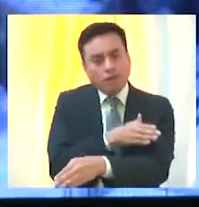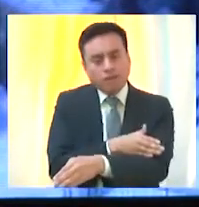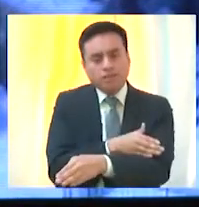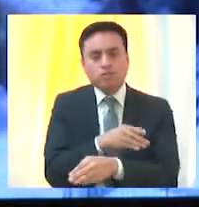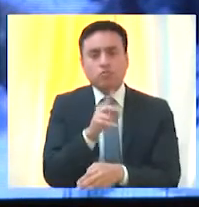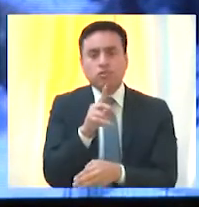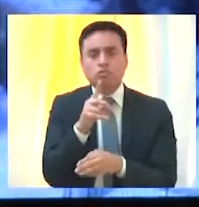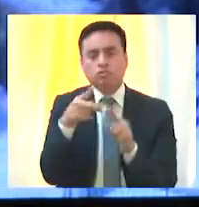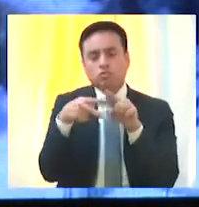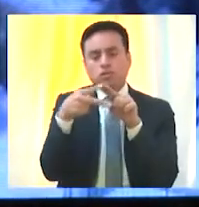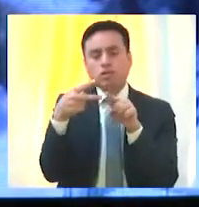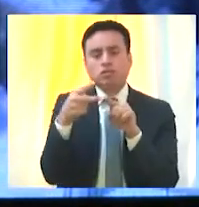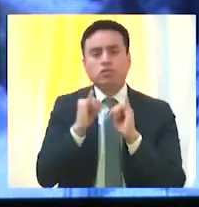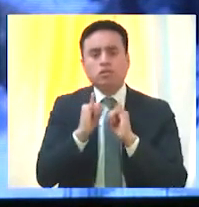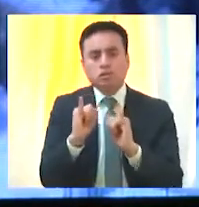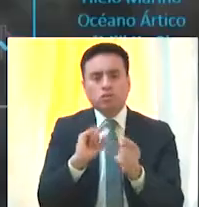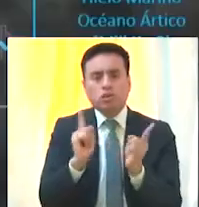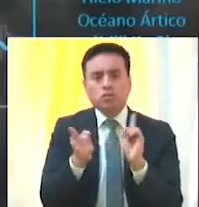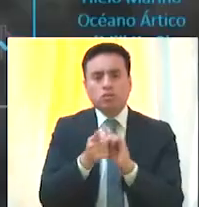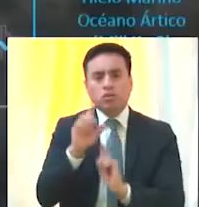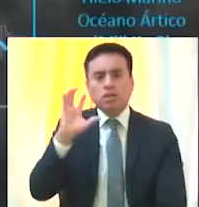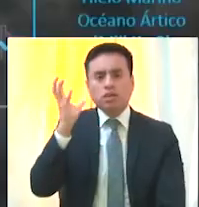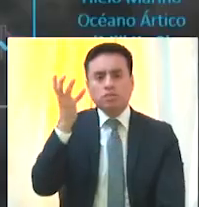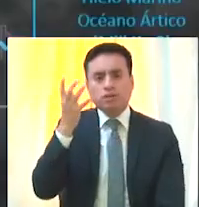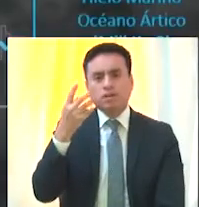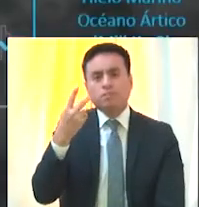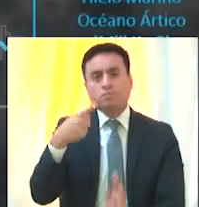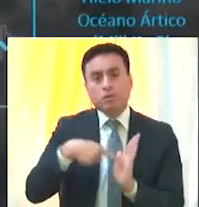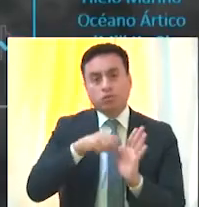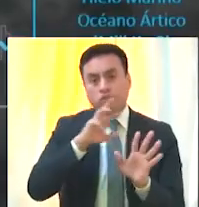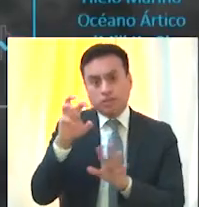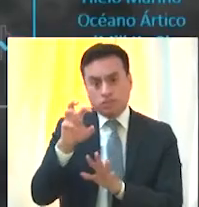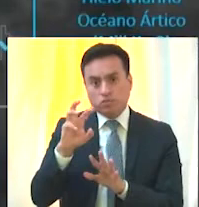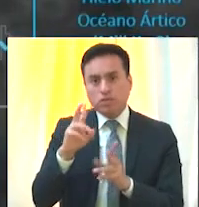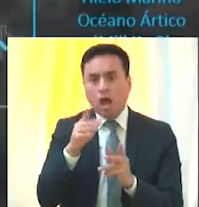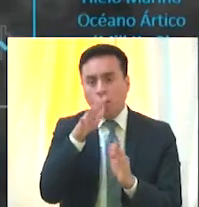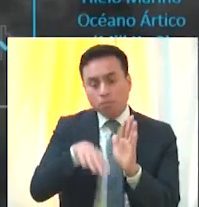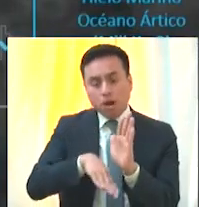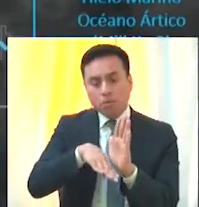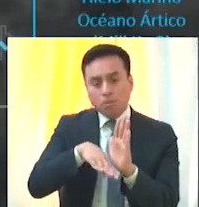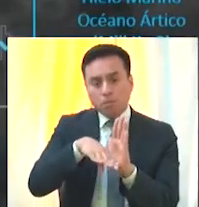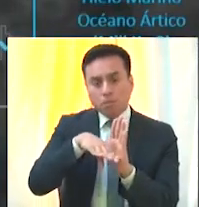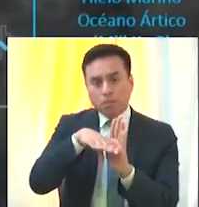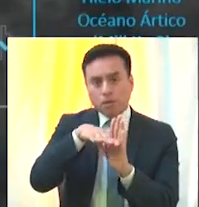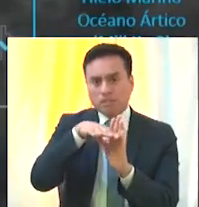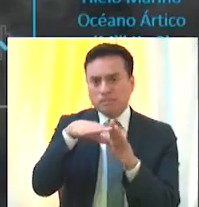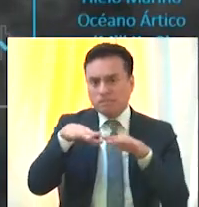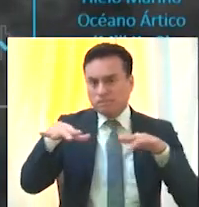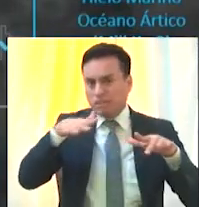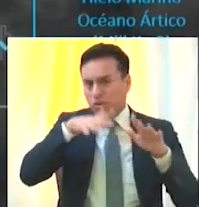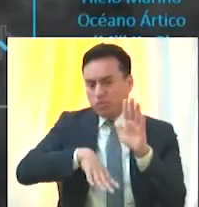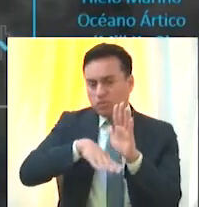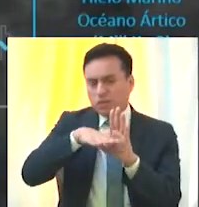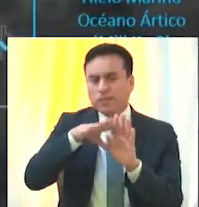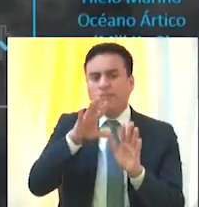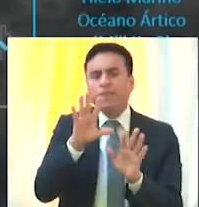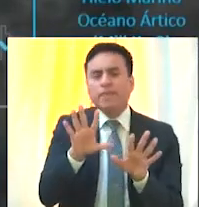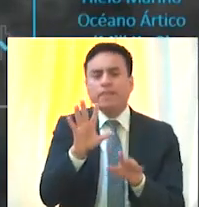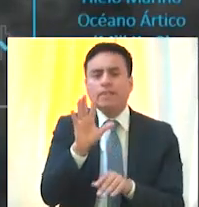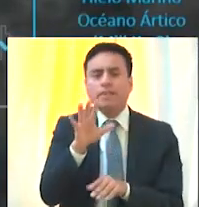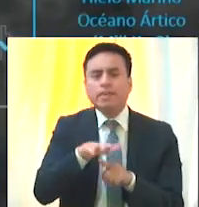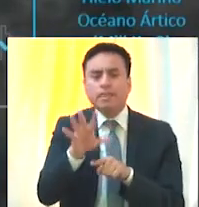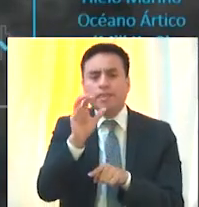par de indicadores adicionales de cómo ha cambiado el clima en el siglo XX. El nivel del mar, por ejemplo, se ha incrementado alrededor de unos 10 o 15